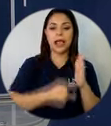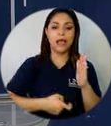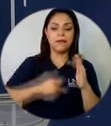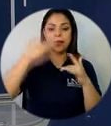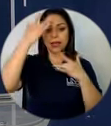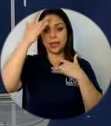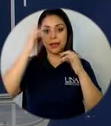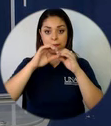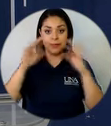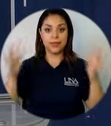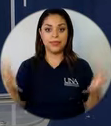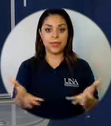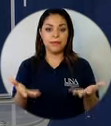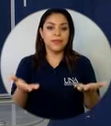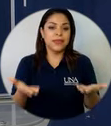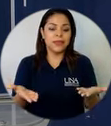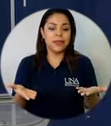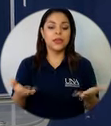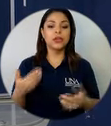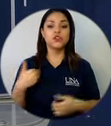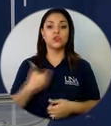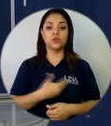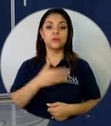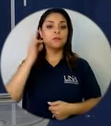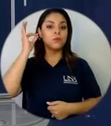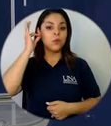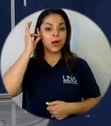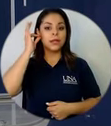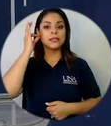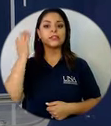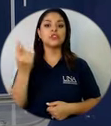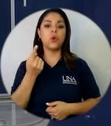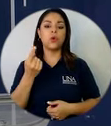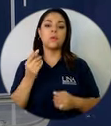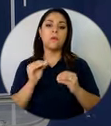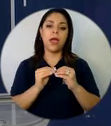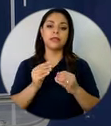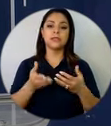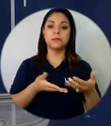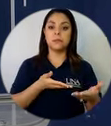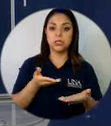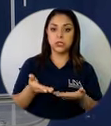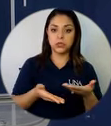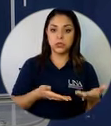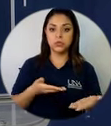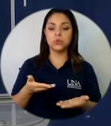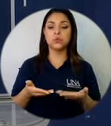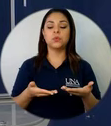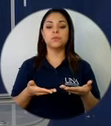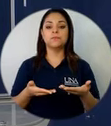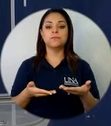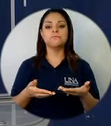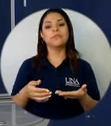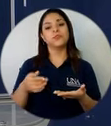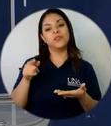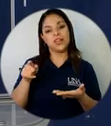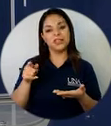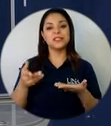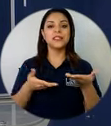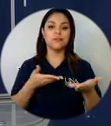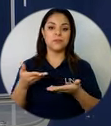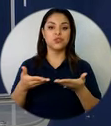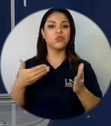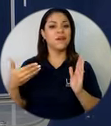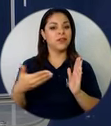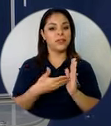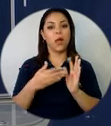graves que tuvo la pandemia en el caso de las mujeres es ese, que estamos ubicadas sobre todo ¿verdad? En el sector servicios, y este sector